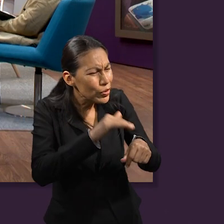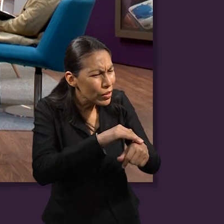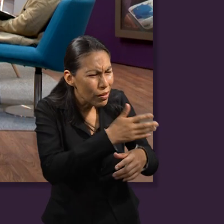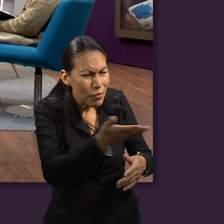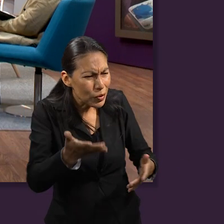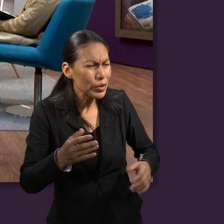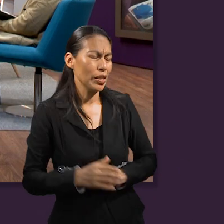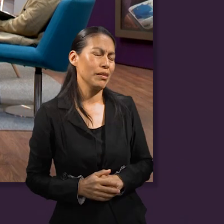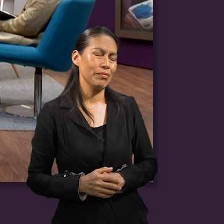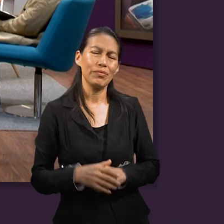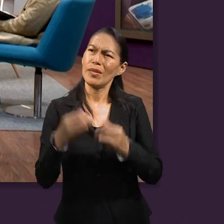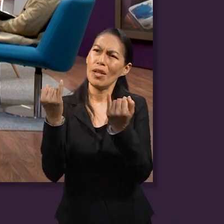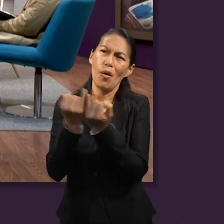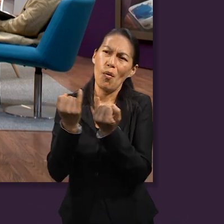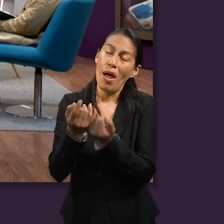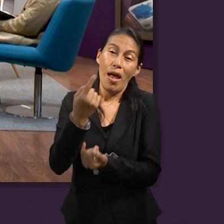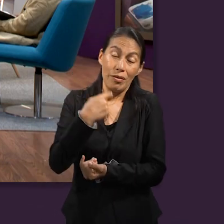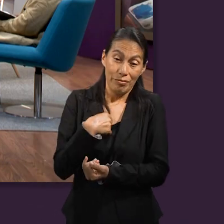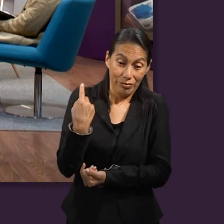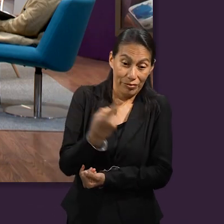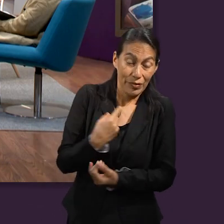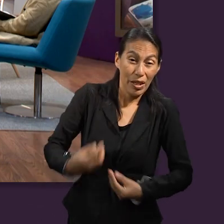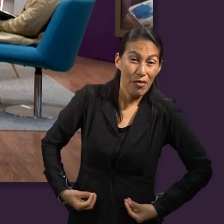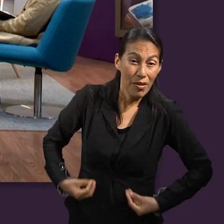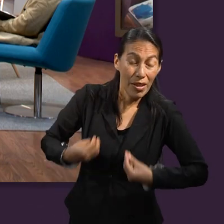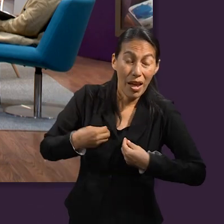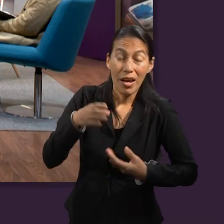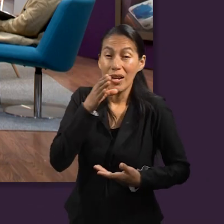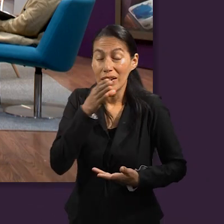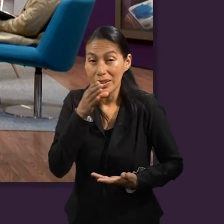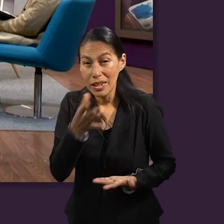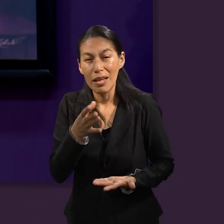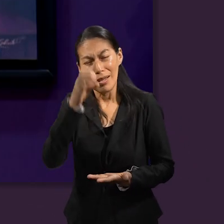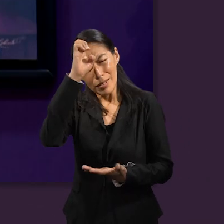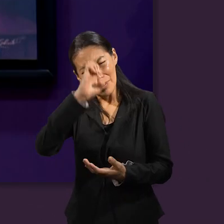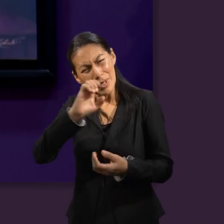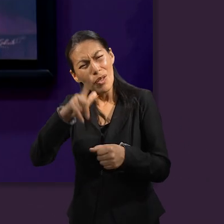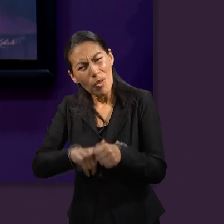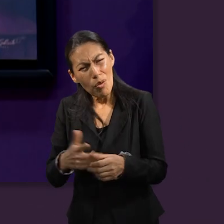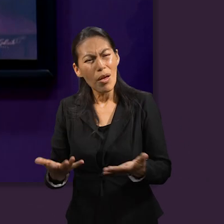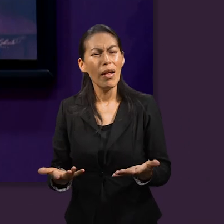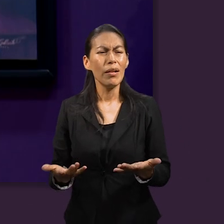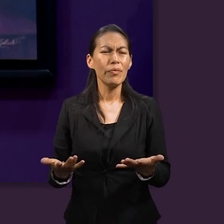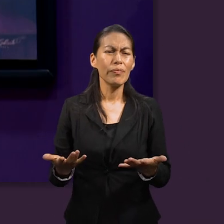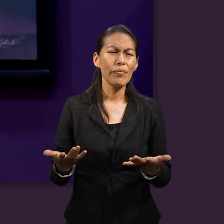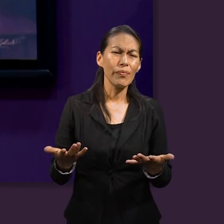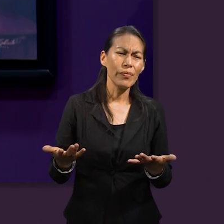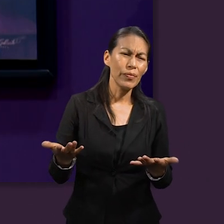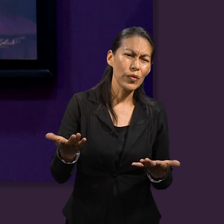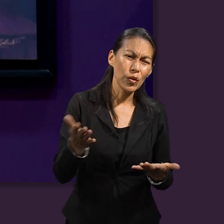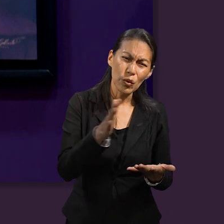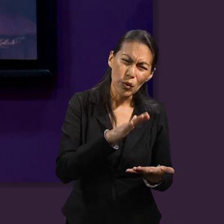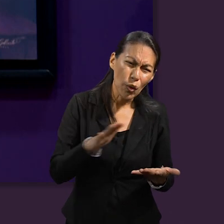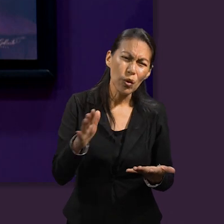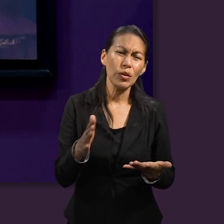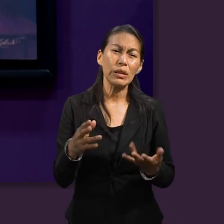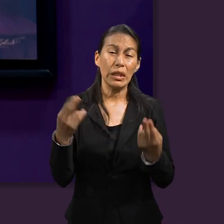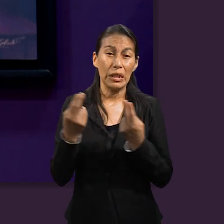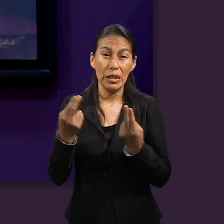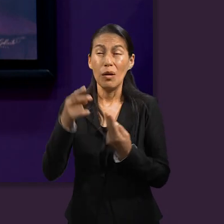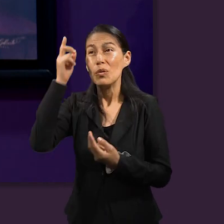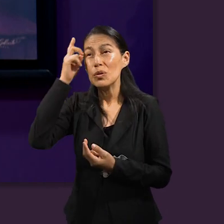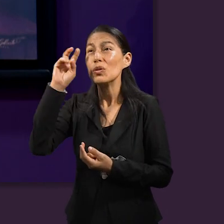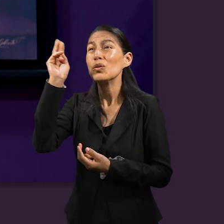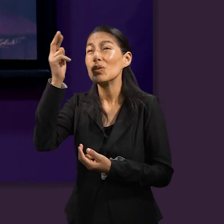nuestra vida personal en nuestra vida cristiana nuestra vida espiritual necesitamos también